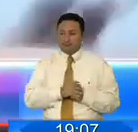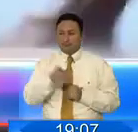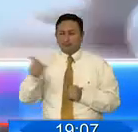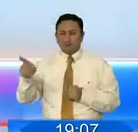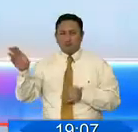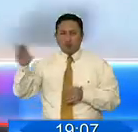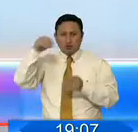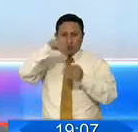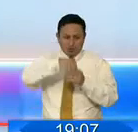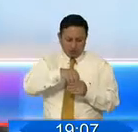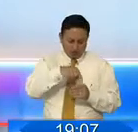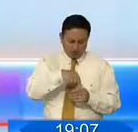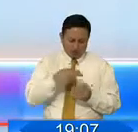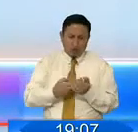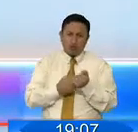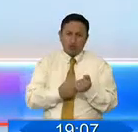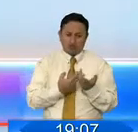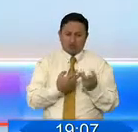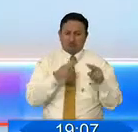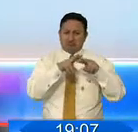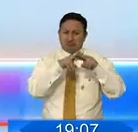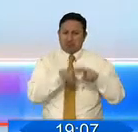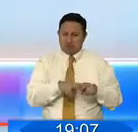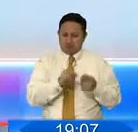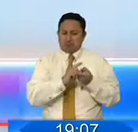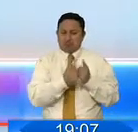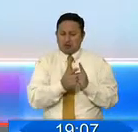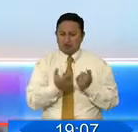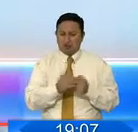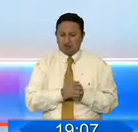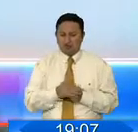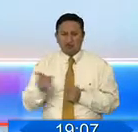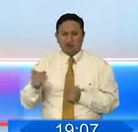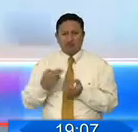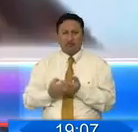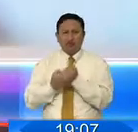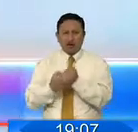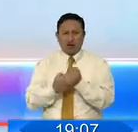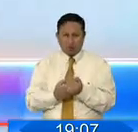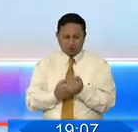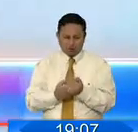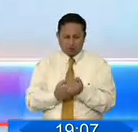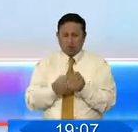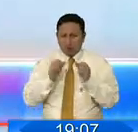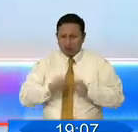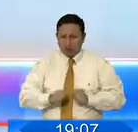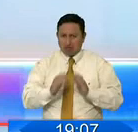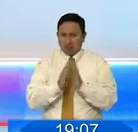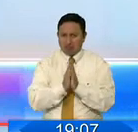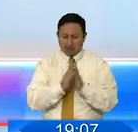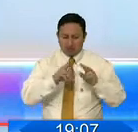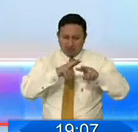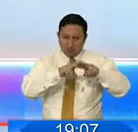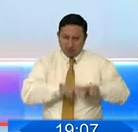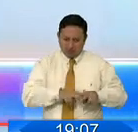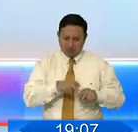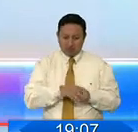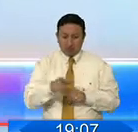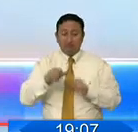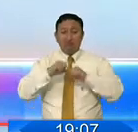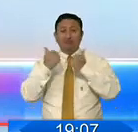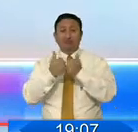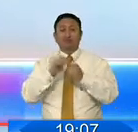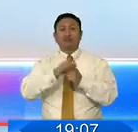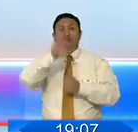es el recurso de revisión. Ese recurso de revisión, como está planteado y que ha sido planteado por el asambleísta Luis